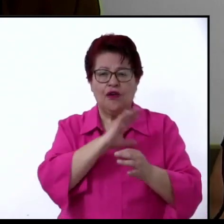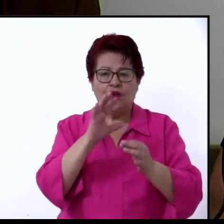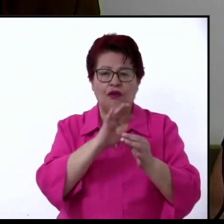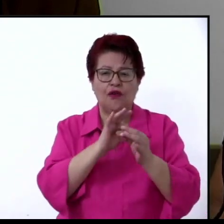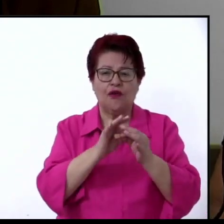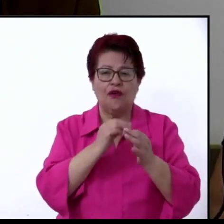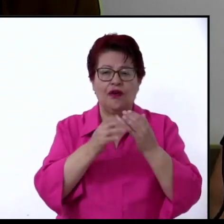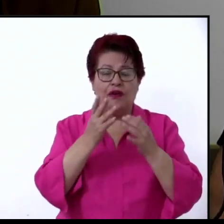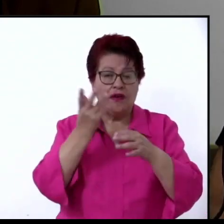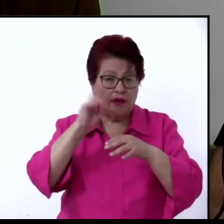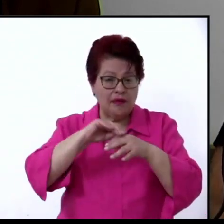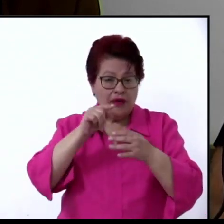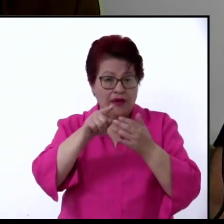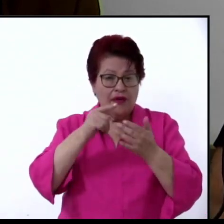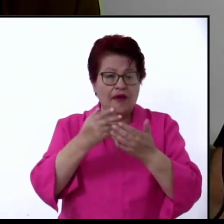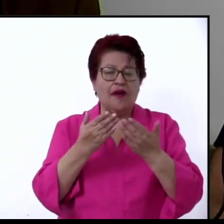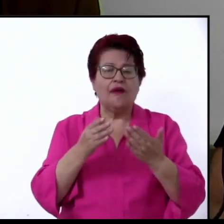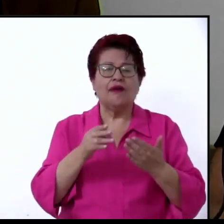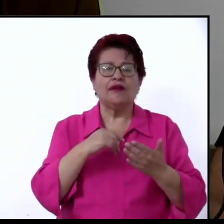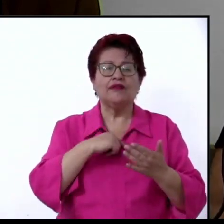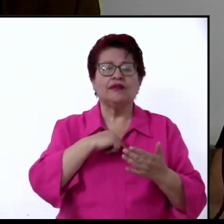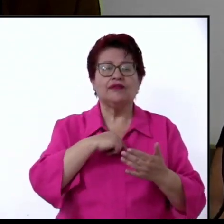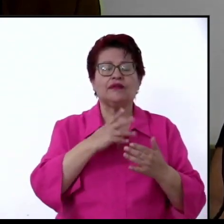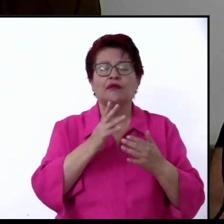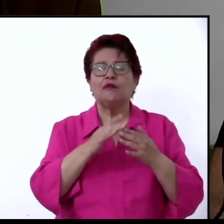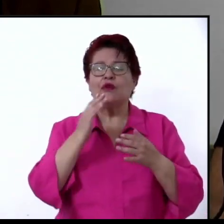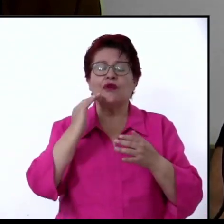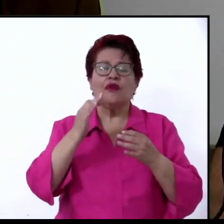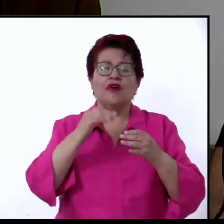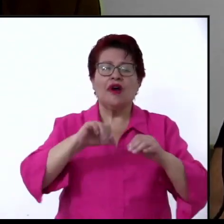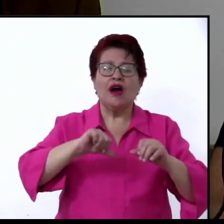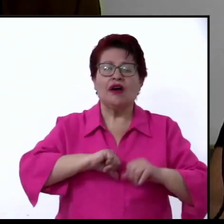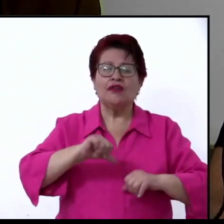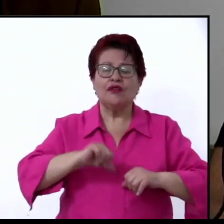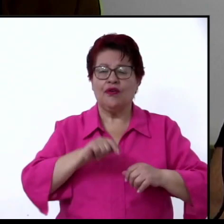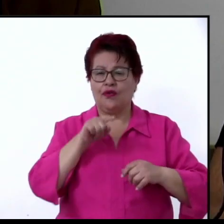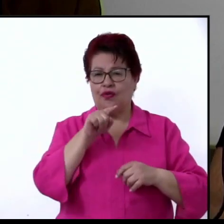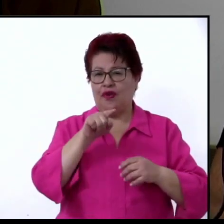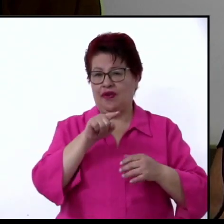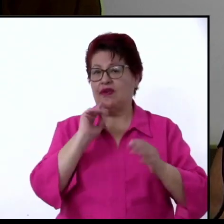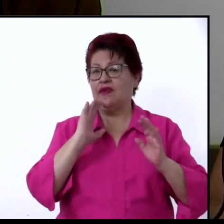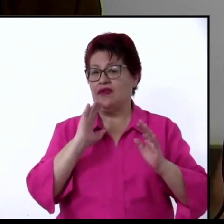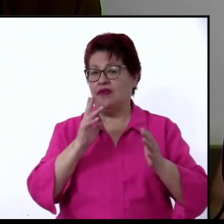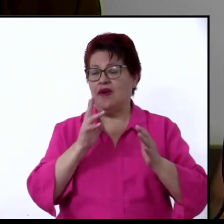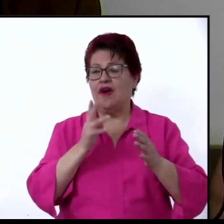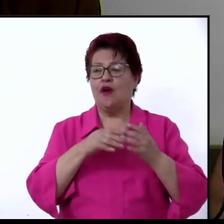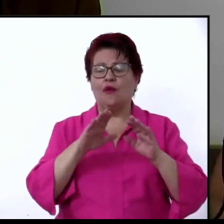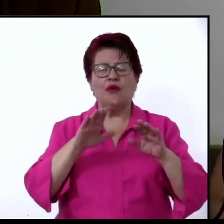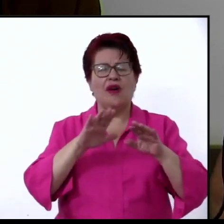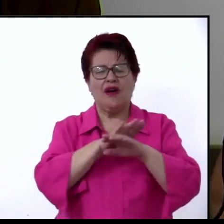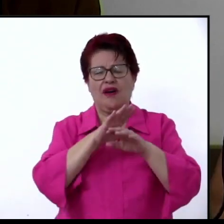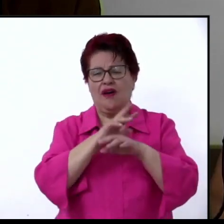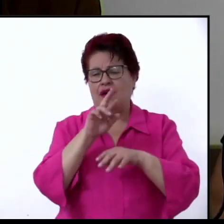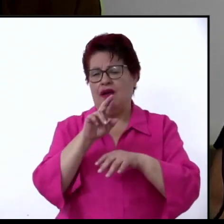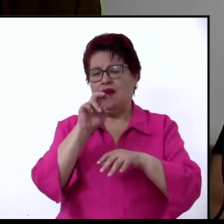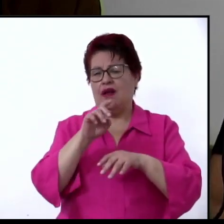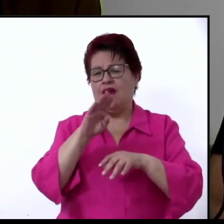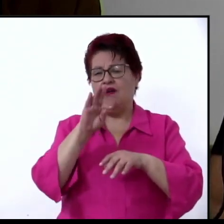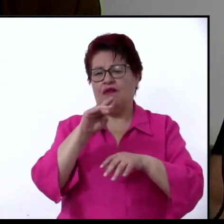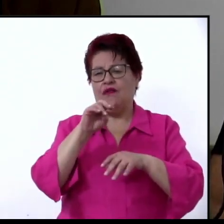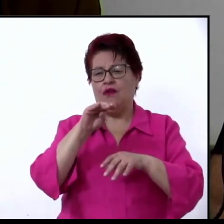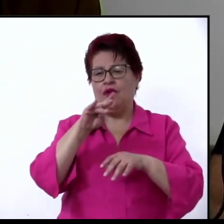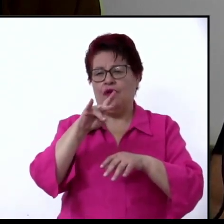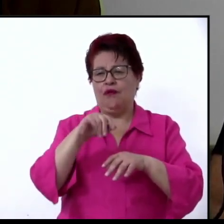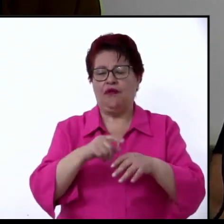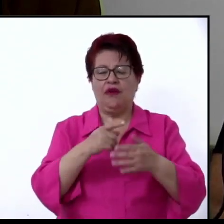Eso es lo que nos permitió que, a través de las acciones que ustedes pusieron en marcha, como fueron las reformas y la generación de la